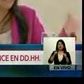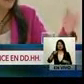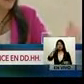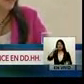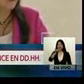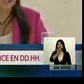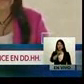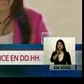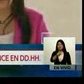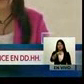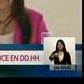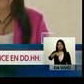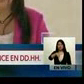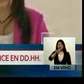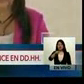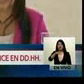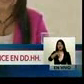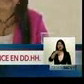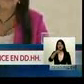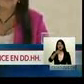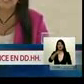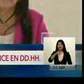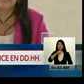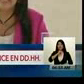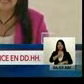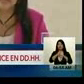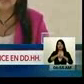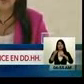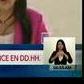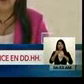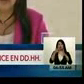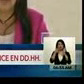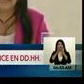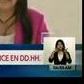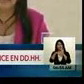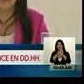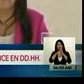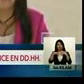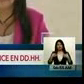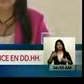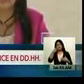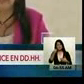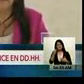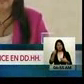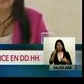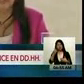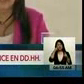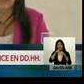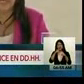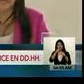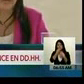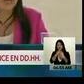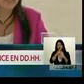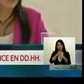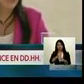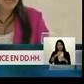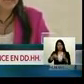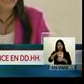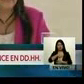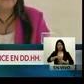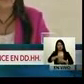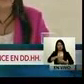pueblo que tiene que ver con Elo amiento de la institucionalidad en materia de Derechos Humanos para el ejercicio efectivo del disfrute de